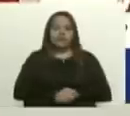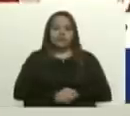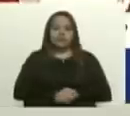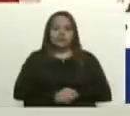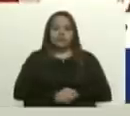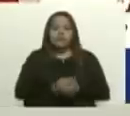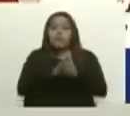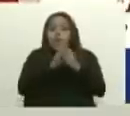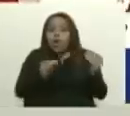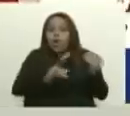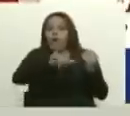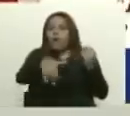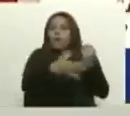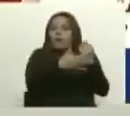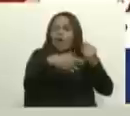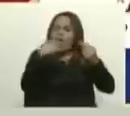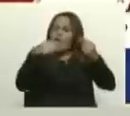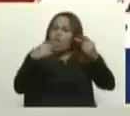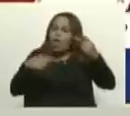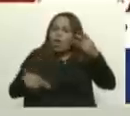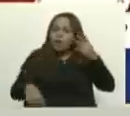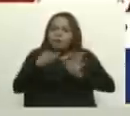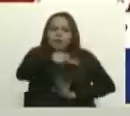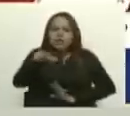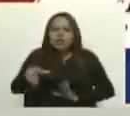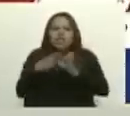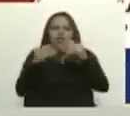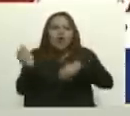Todos y todas